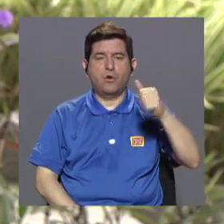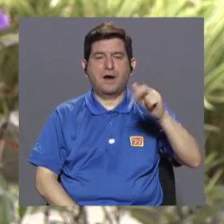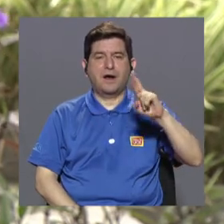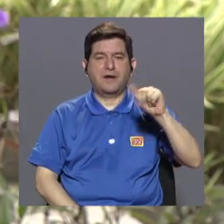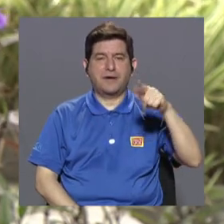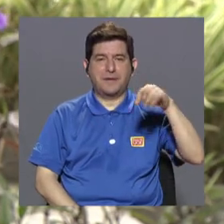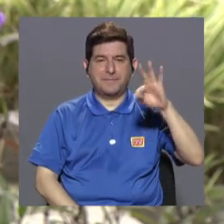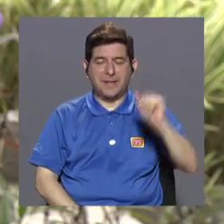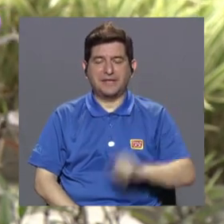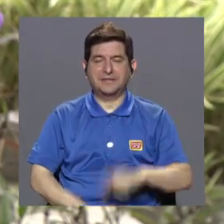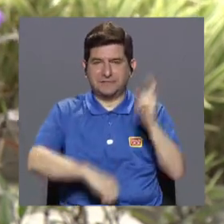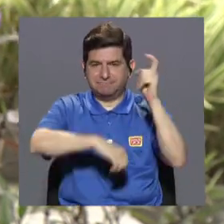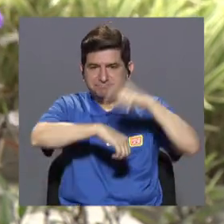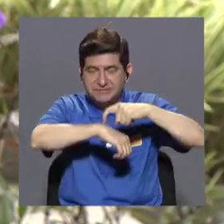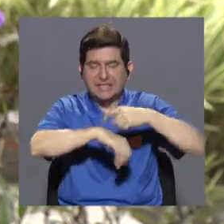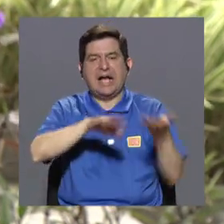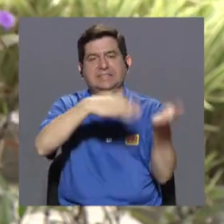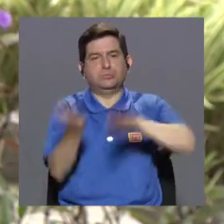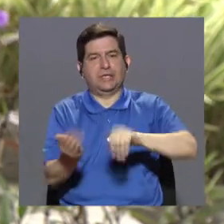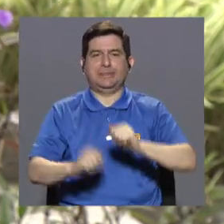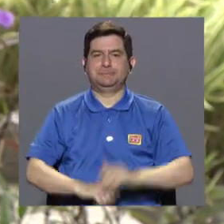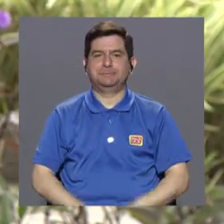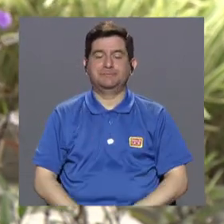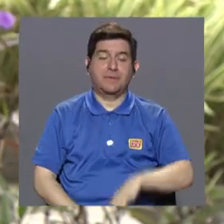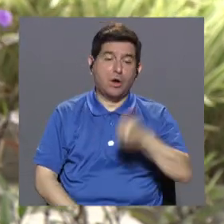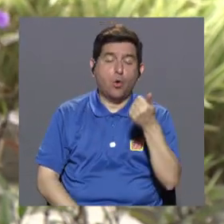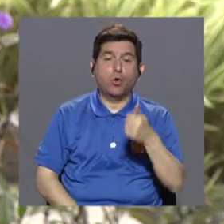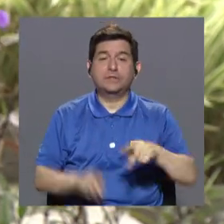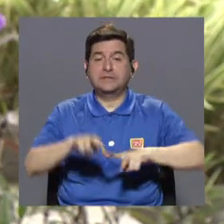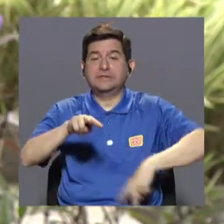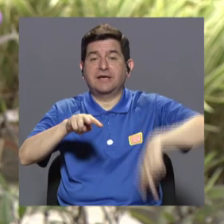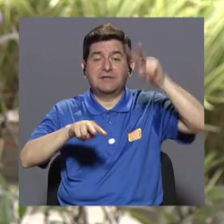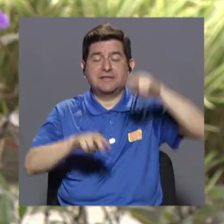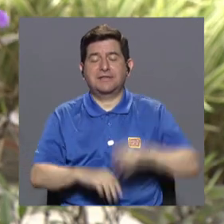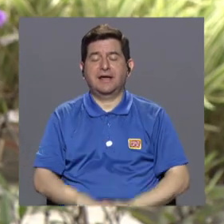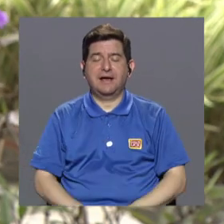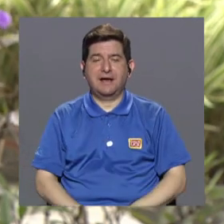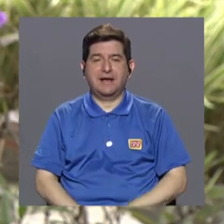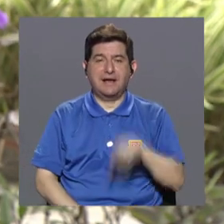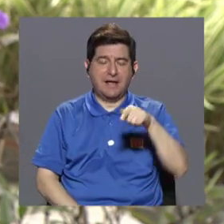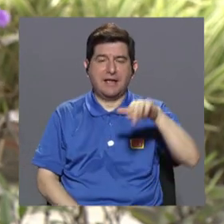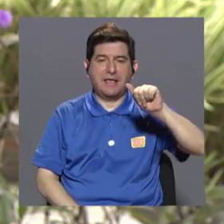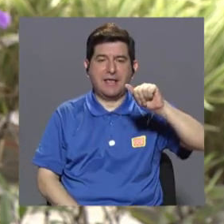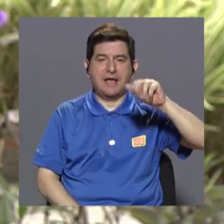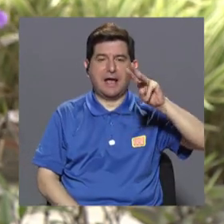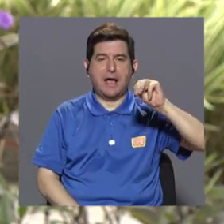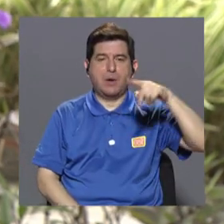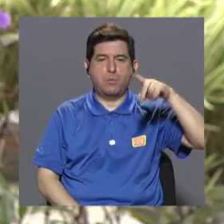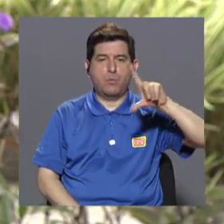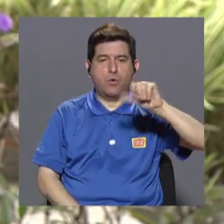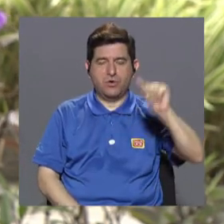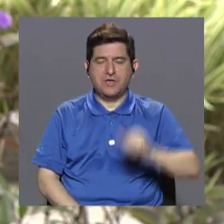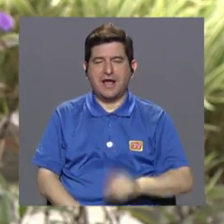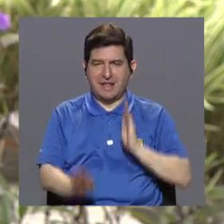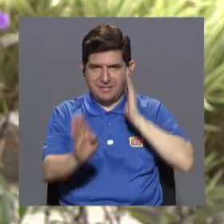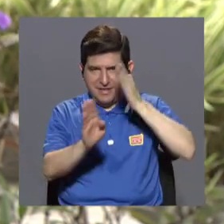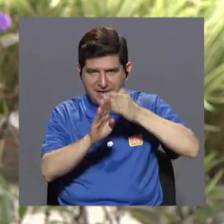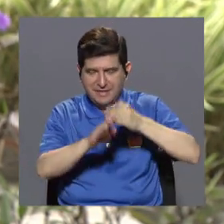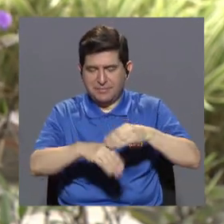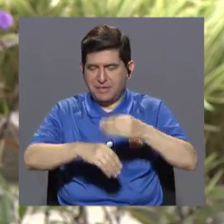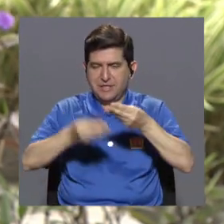picar, muere, ¿verdad? Entonces, esa es una ventaja. La otra es ampolla, que la ampolla sí se pone directo en